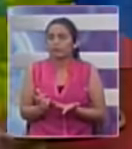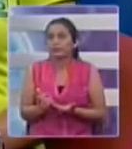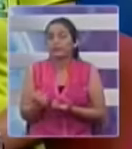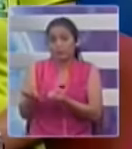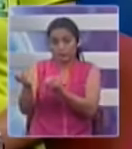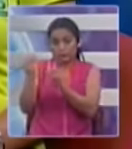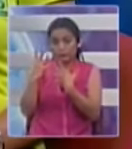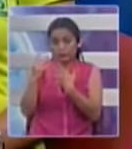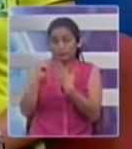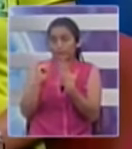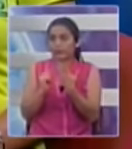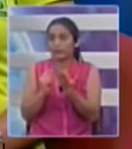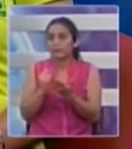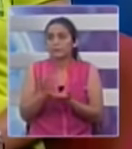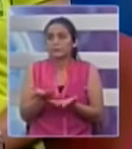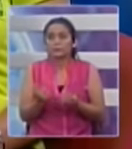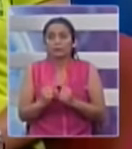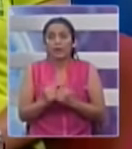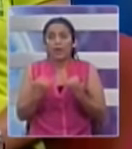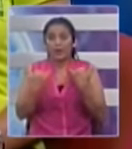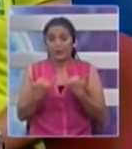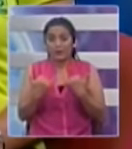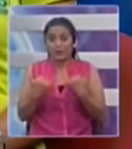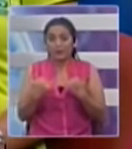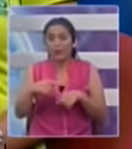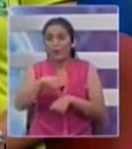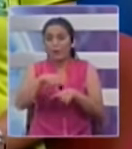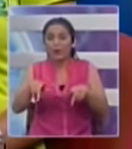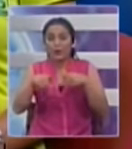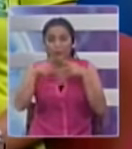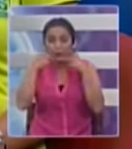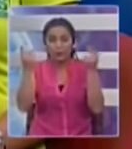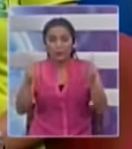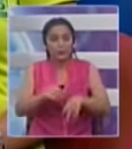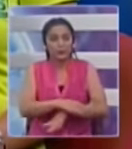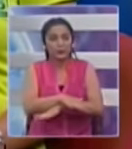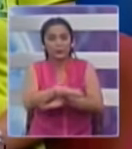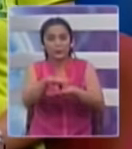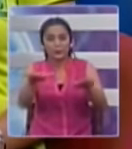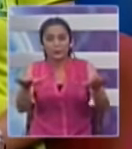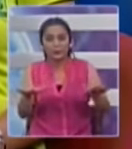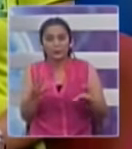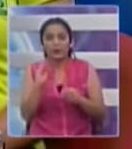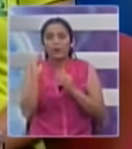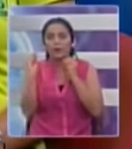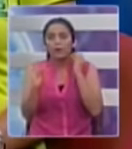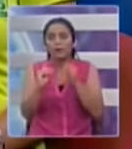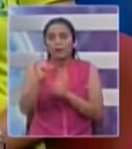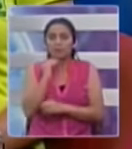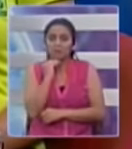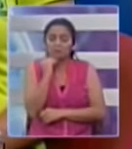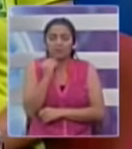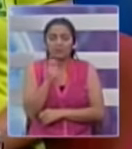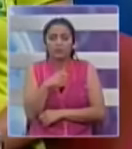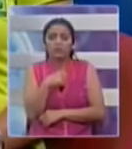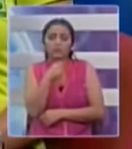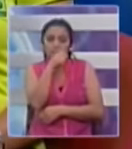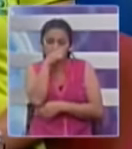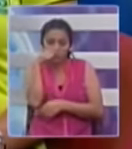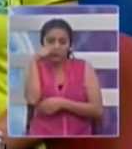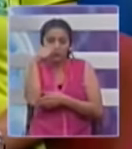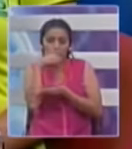saltaron es el control de los espacios públicos en torno al consumo de sustancias sujetas a